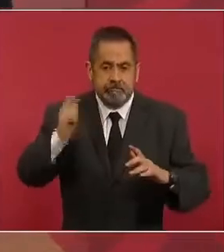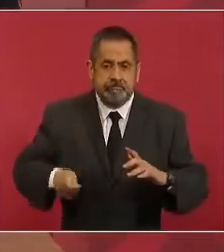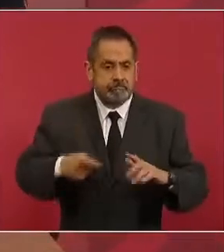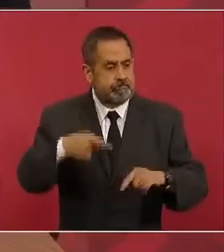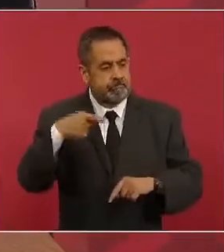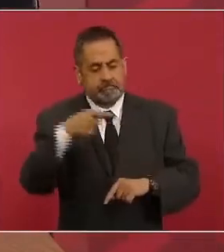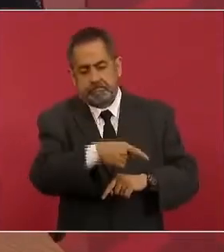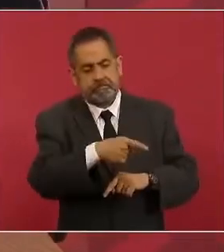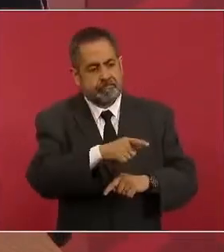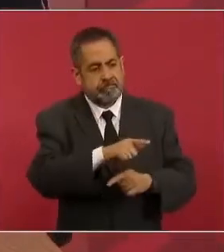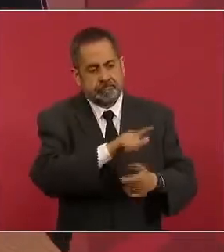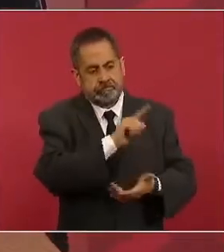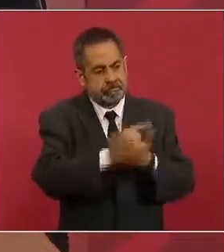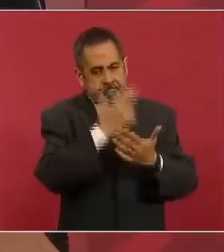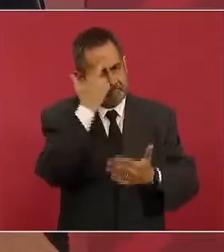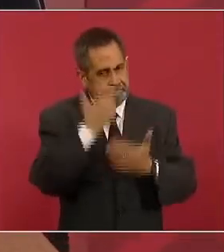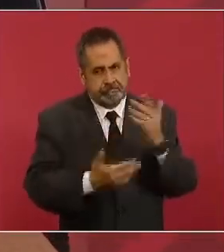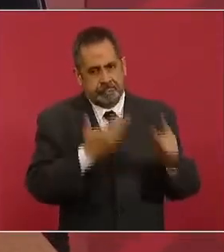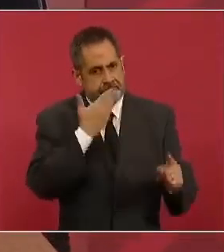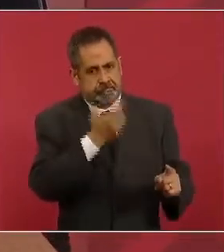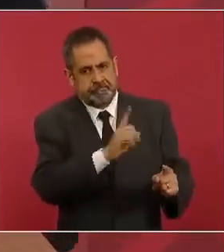los ha declarado ilegal,